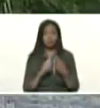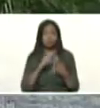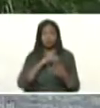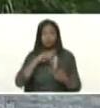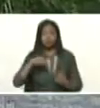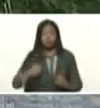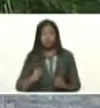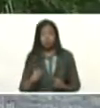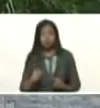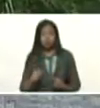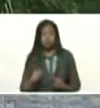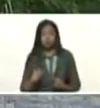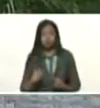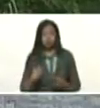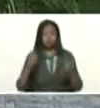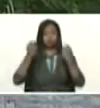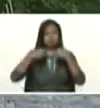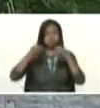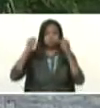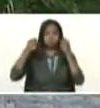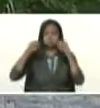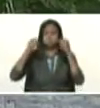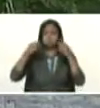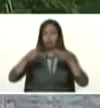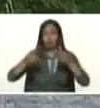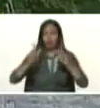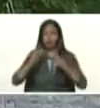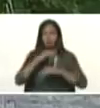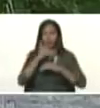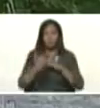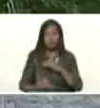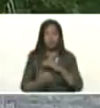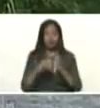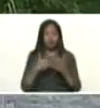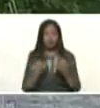nosotros hemos preparado el plan para,